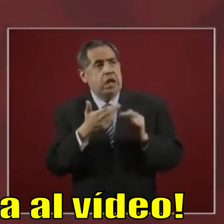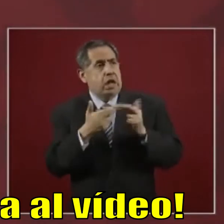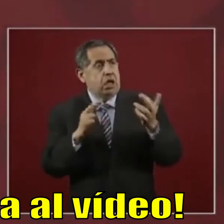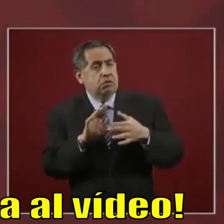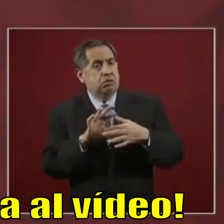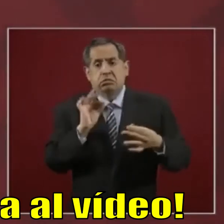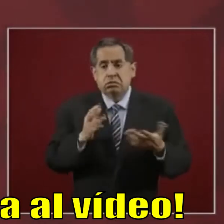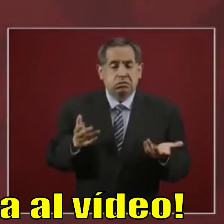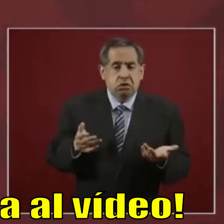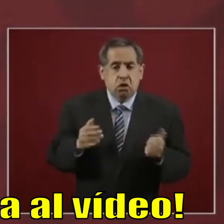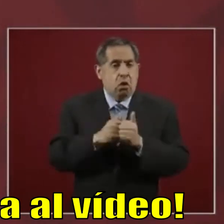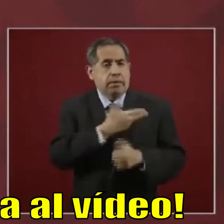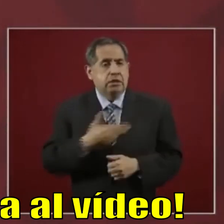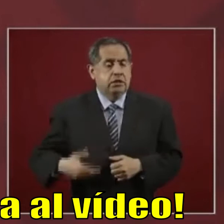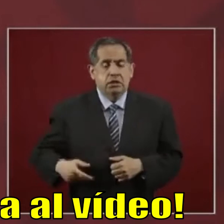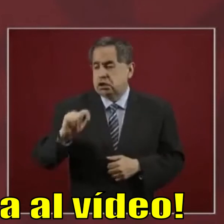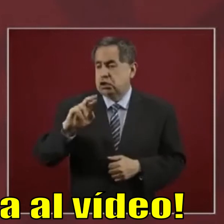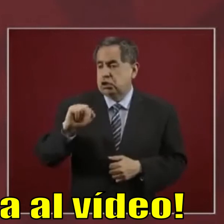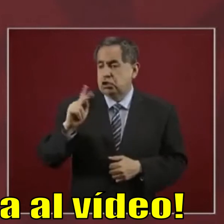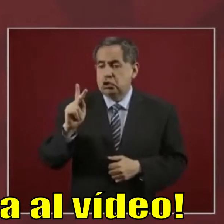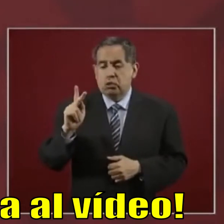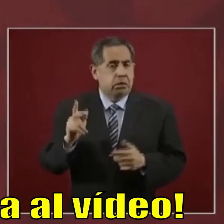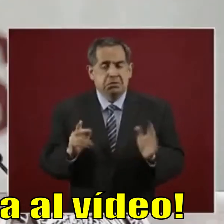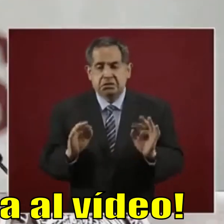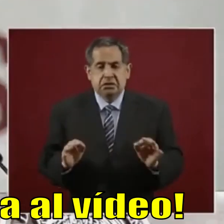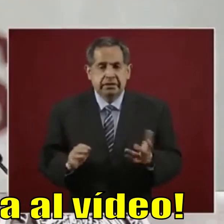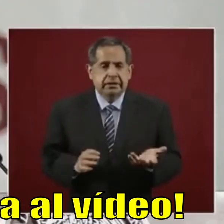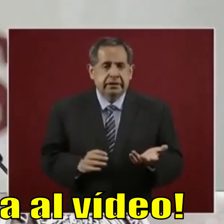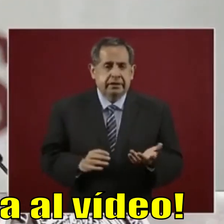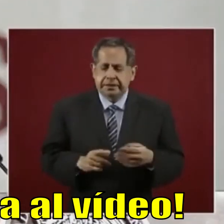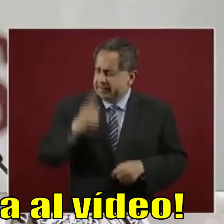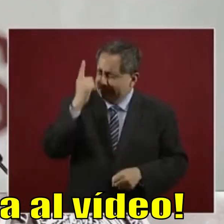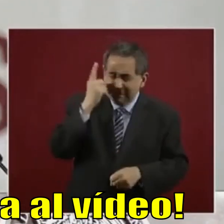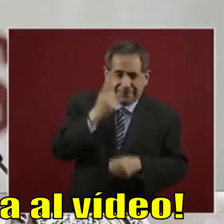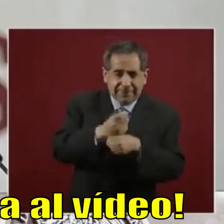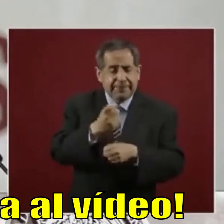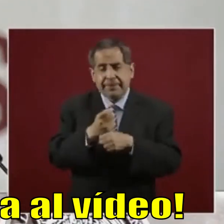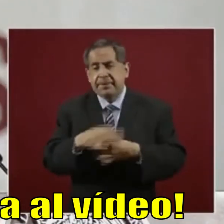relación con el presidente Trump. O sea, lo primero,